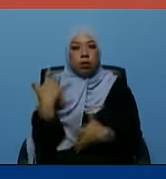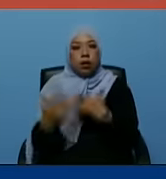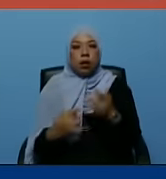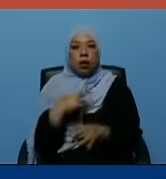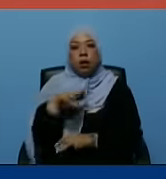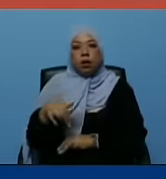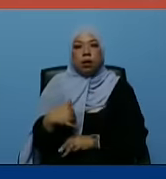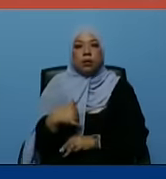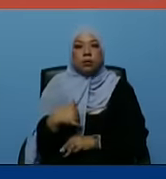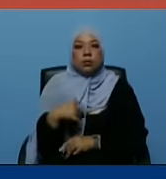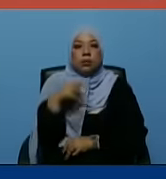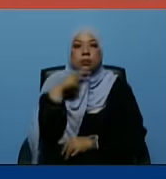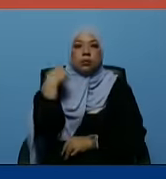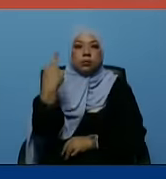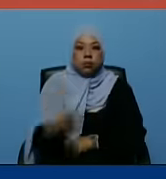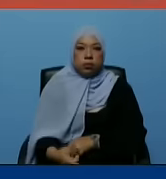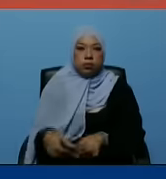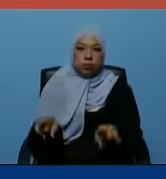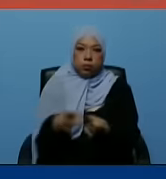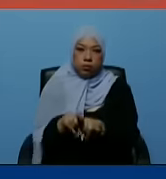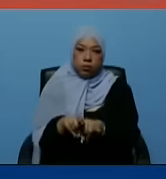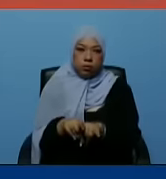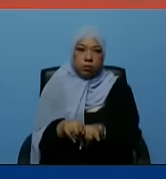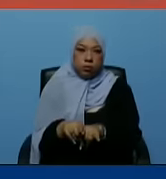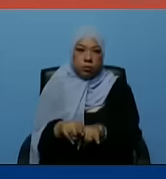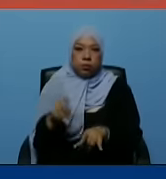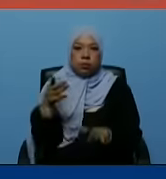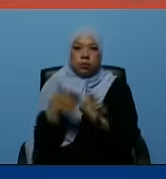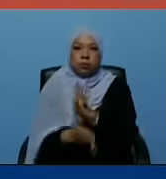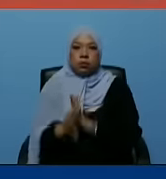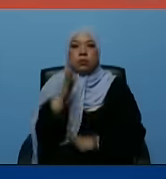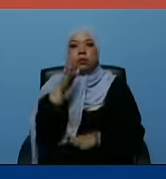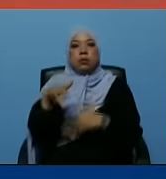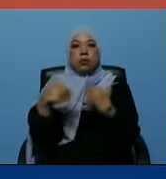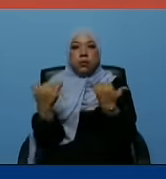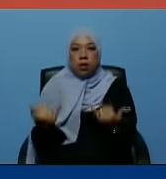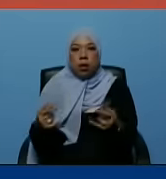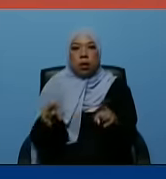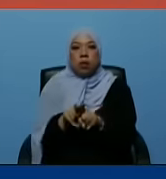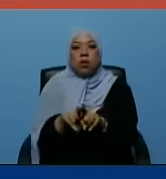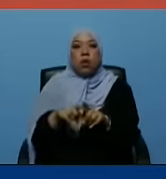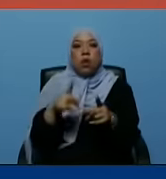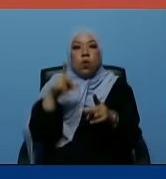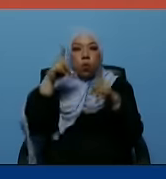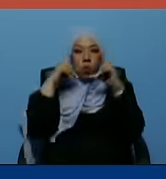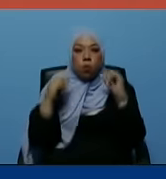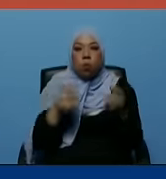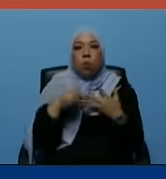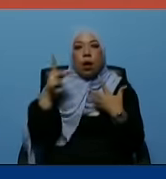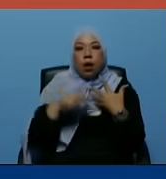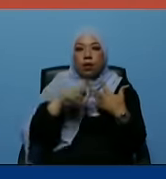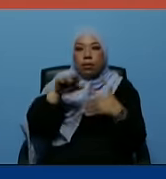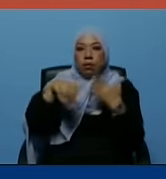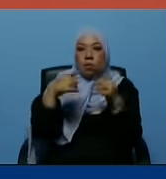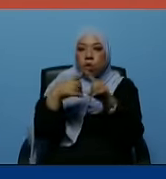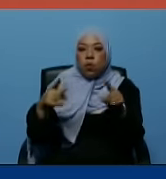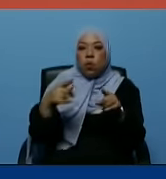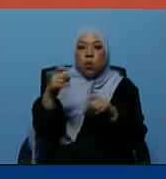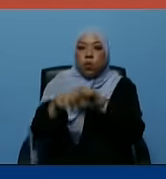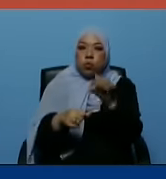sector emprendimiento, tanto de la banca pública, de los programas públicos, pero del